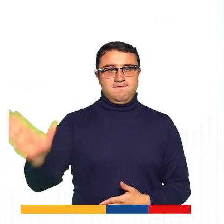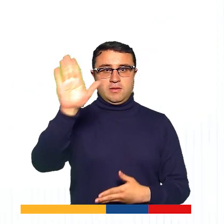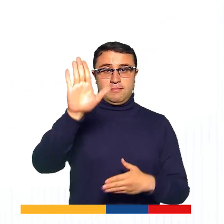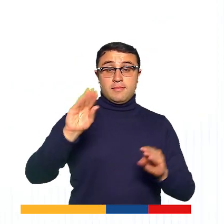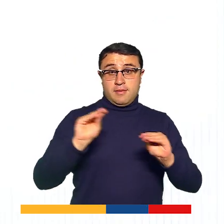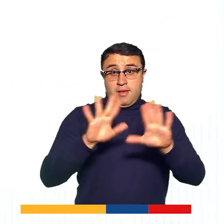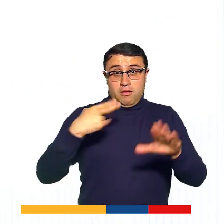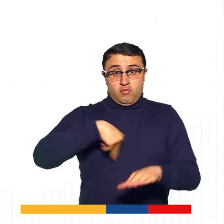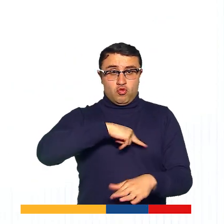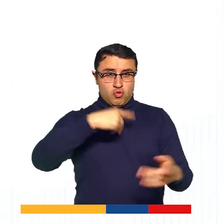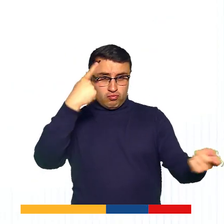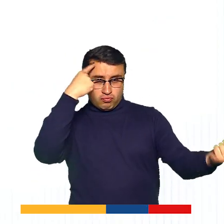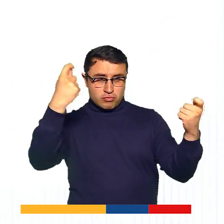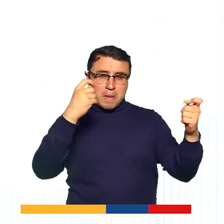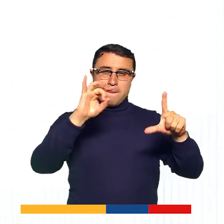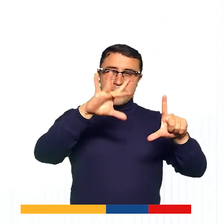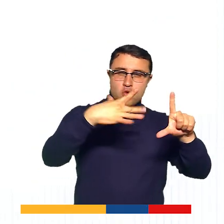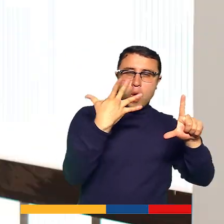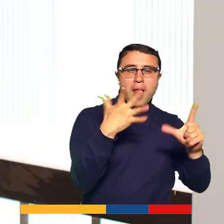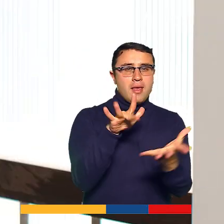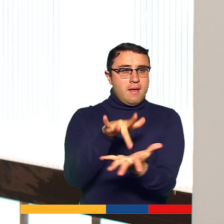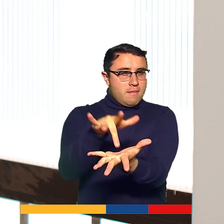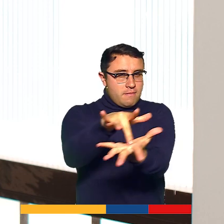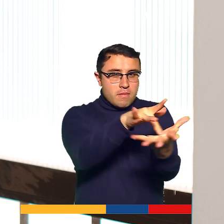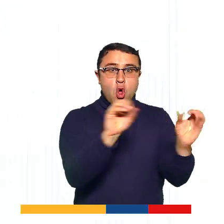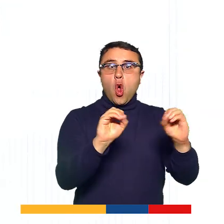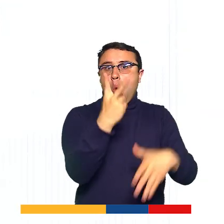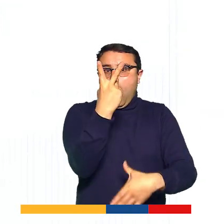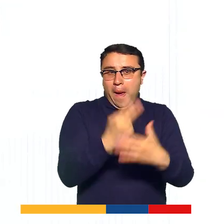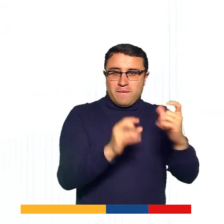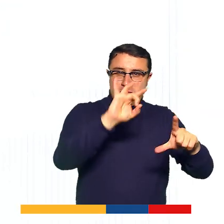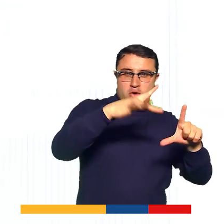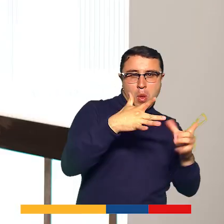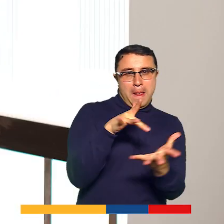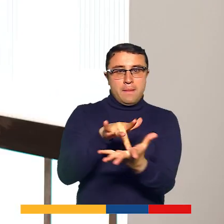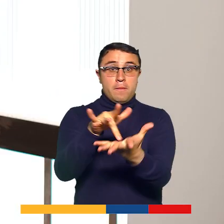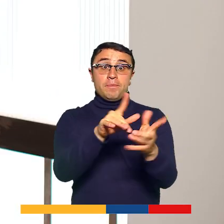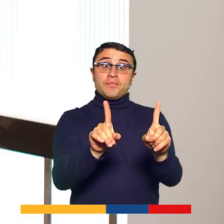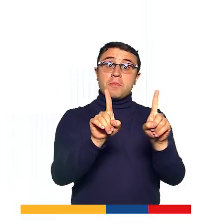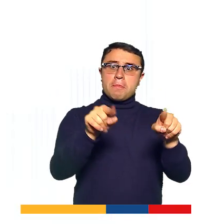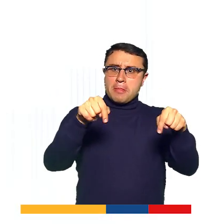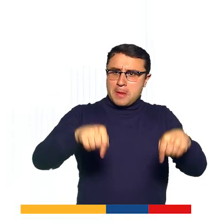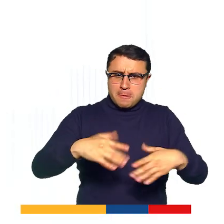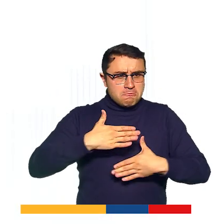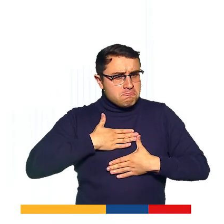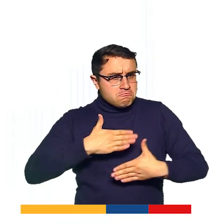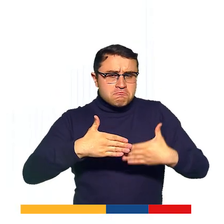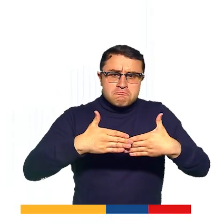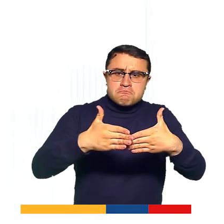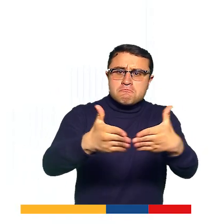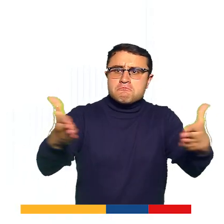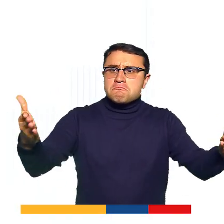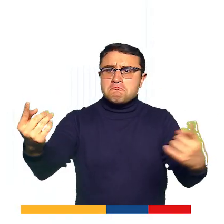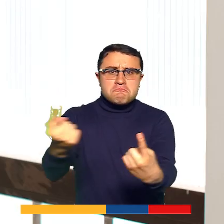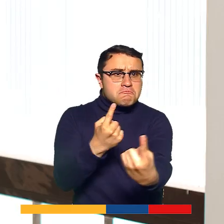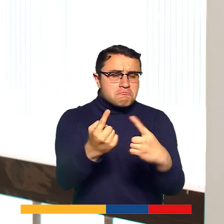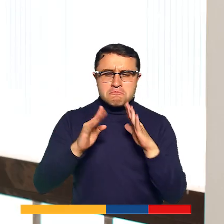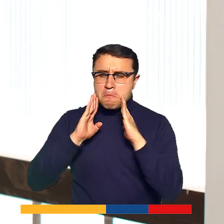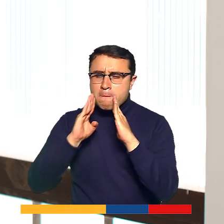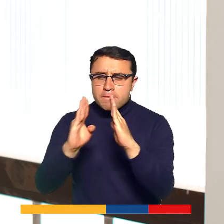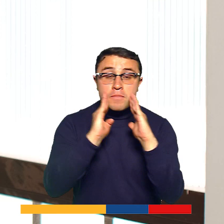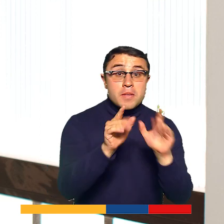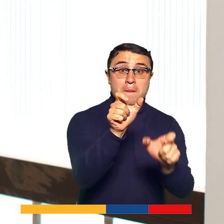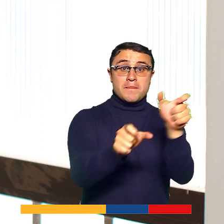territorios. Utilizamos obviamente distintas estrategias virtuales, presenciales o híbridas, pero los canales de la gerencia